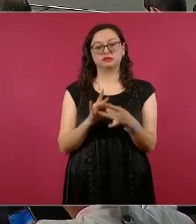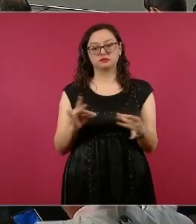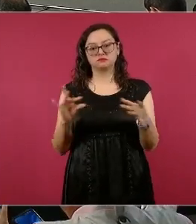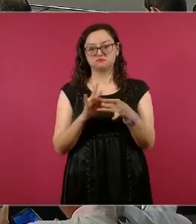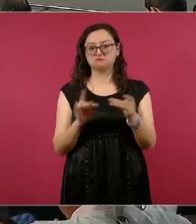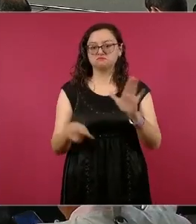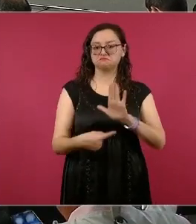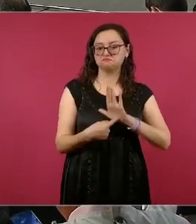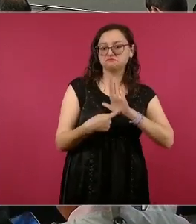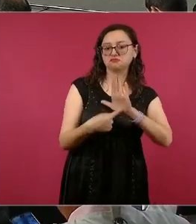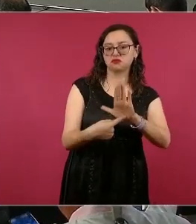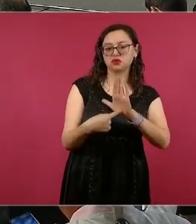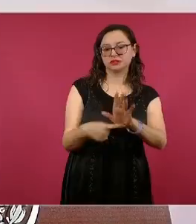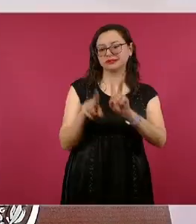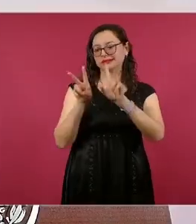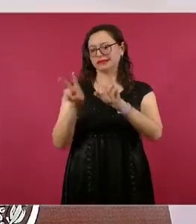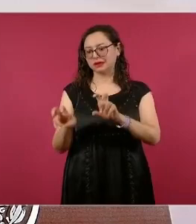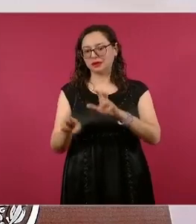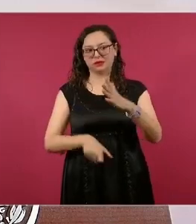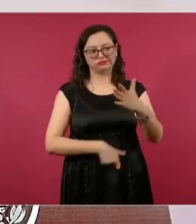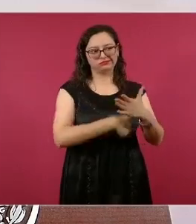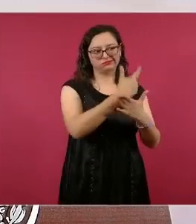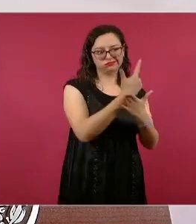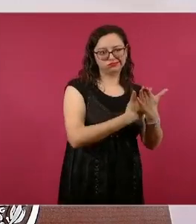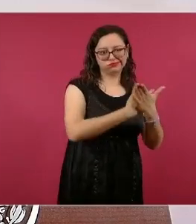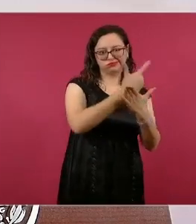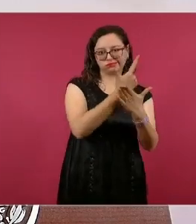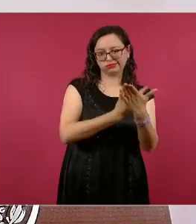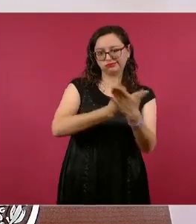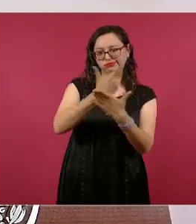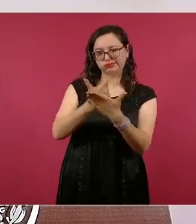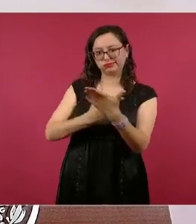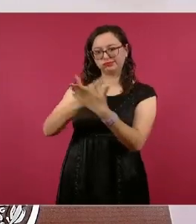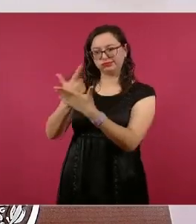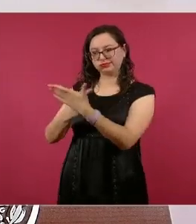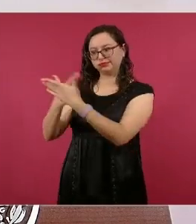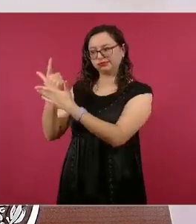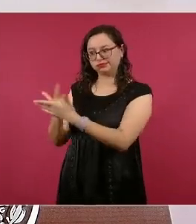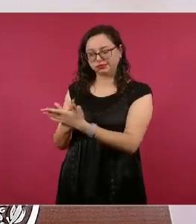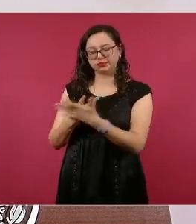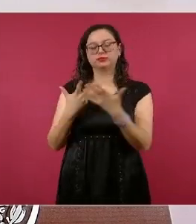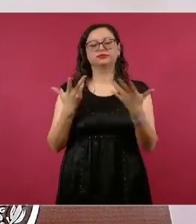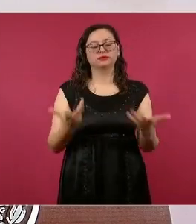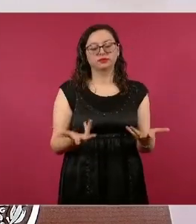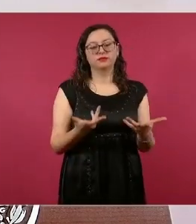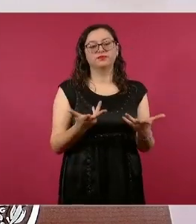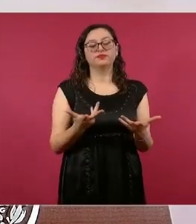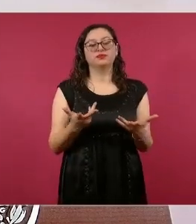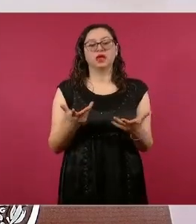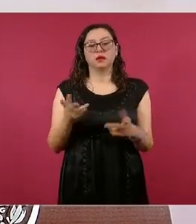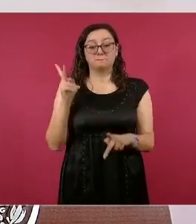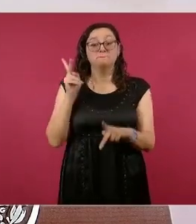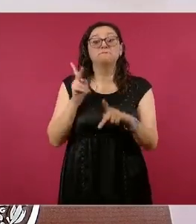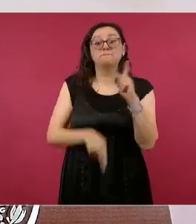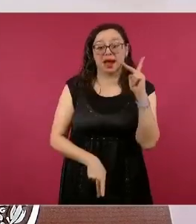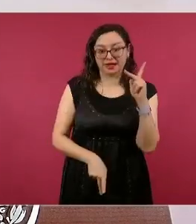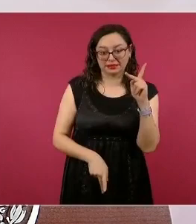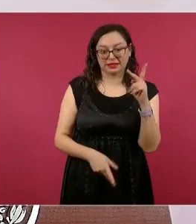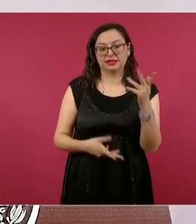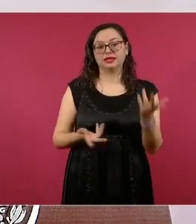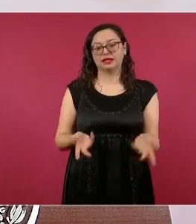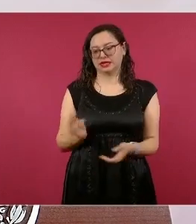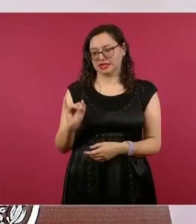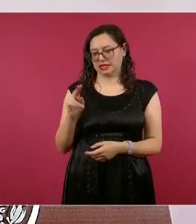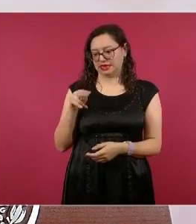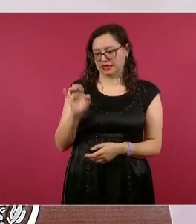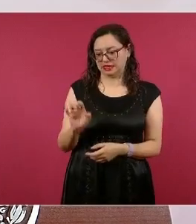resultados derivados de los conteos rápidos, todavía no se había concluido con los PREPS, tanto el del INE